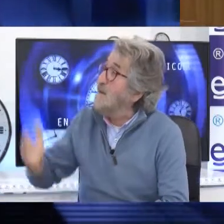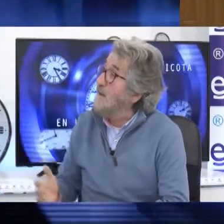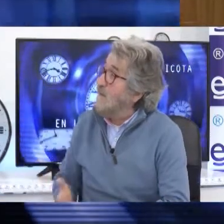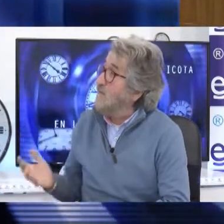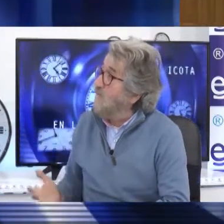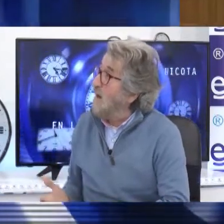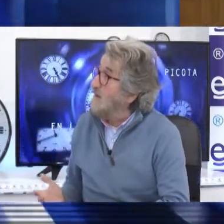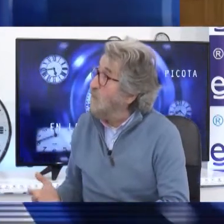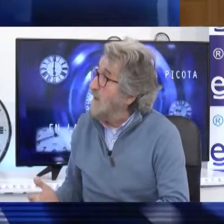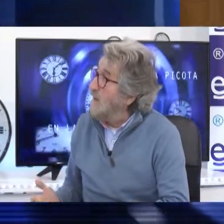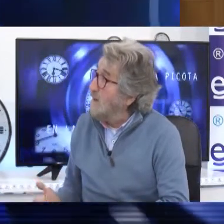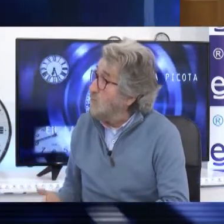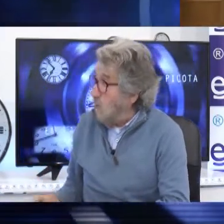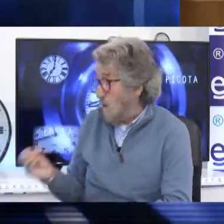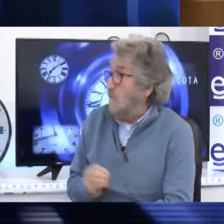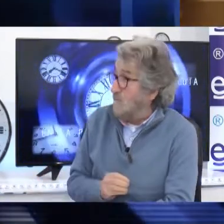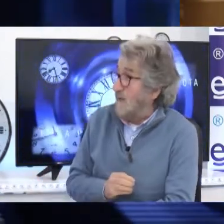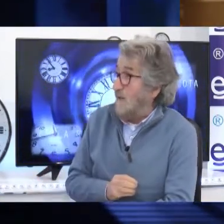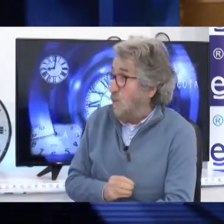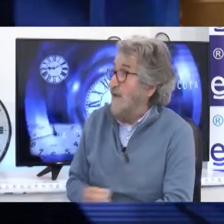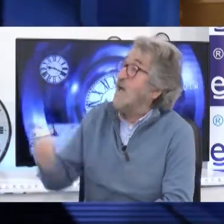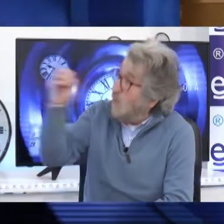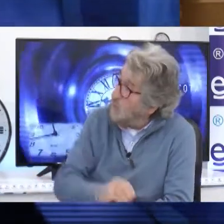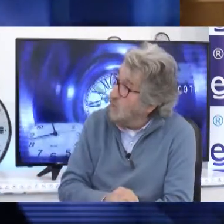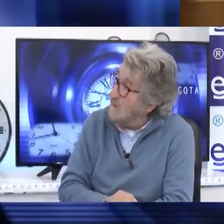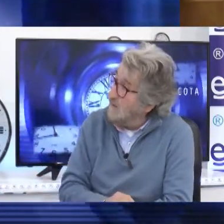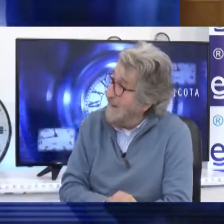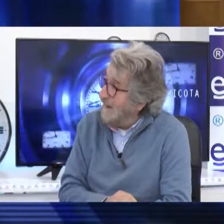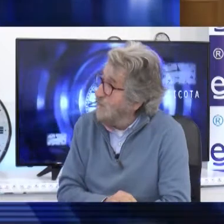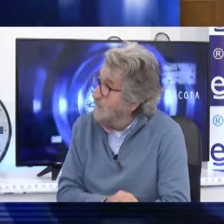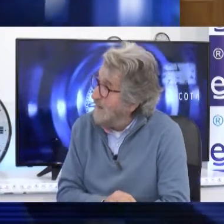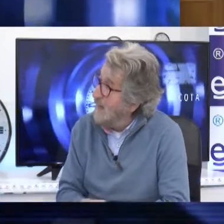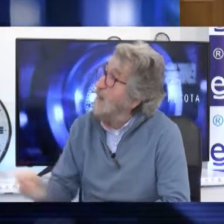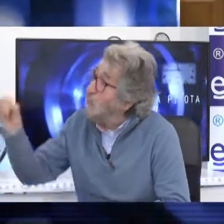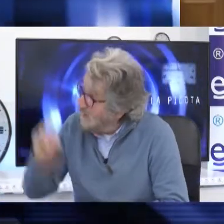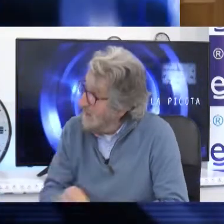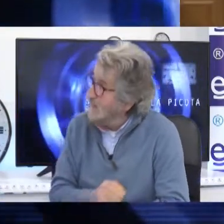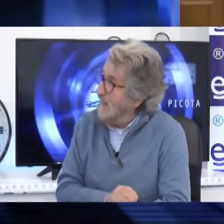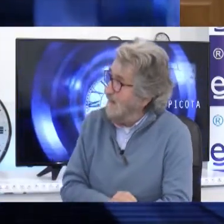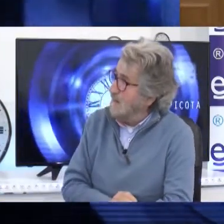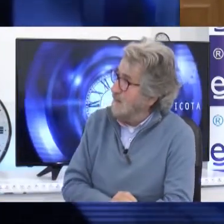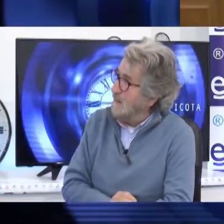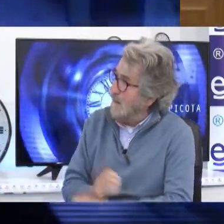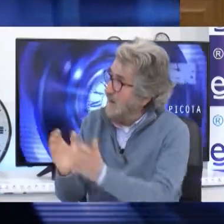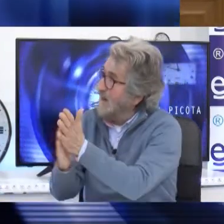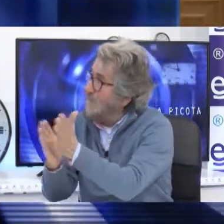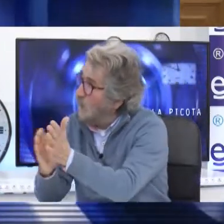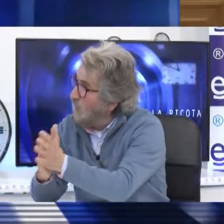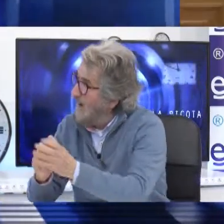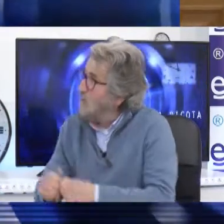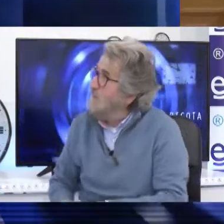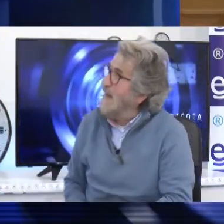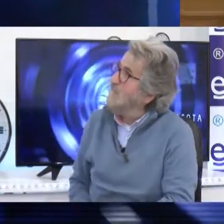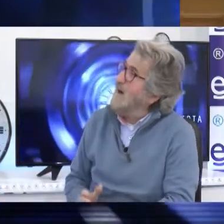deriva centrífuga de Cataluña, cuando Cataluña se aprovechó del resto de España, la burguesía catalana, la misma que